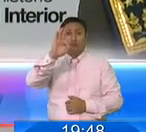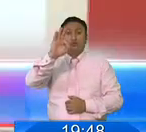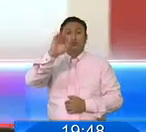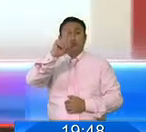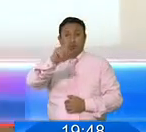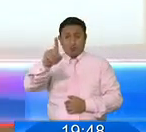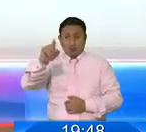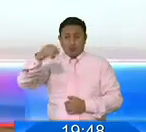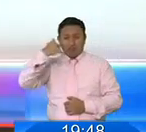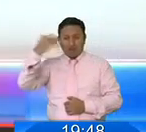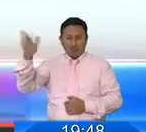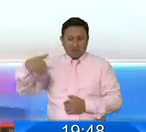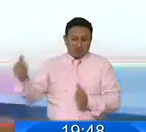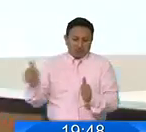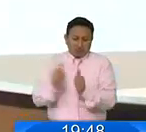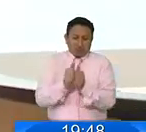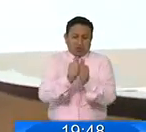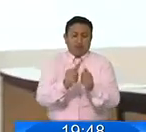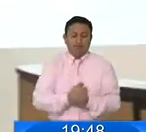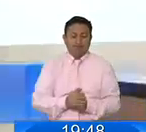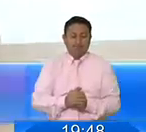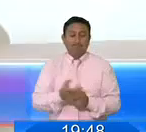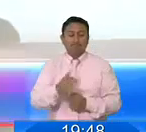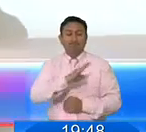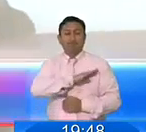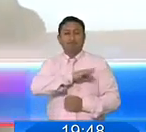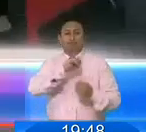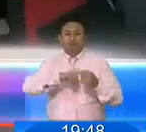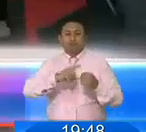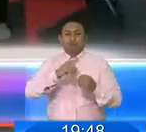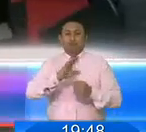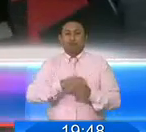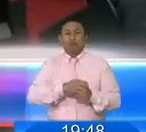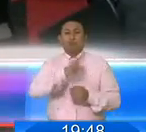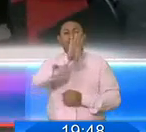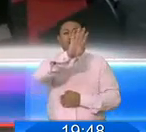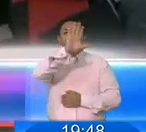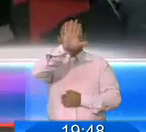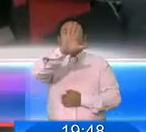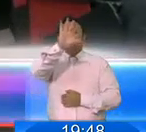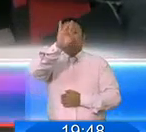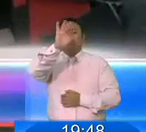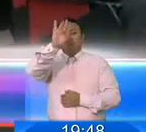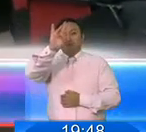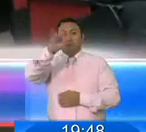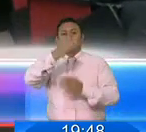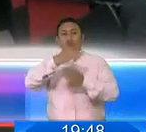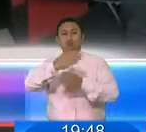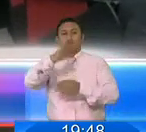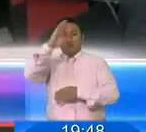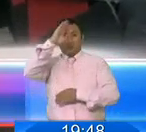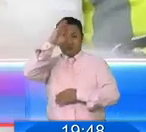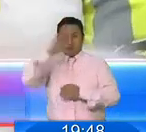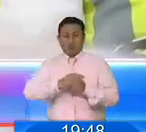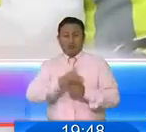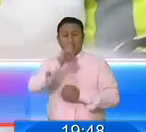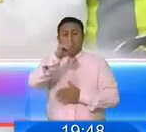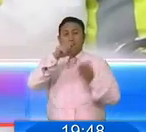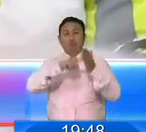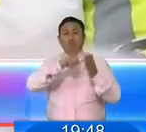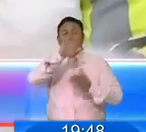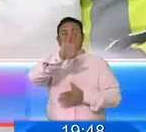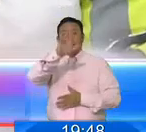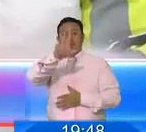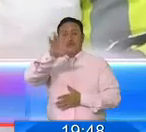esto mientras el municipio de quito para este operativo dispuso cuatro mil 588 funcionarios de los cuales mil quinientos treinta y